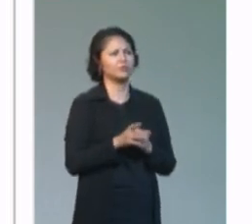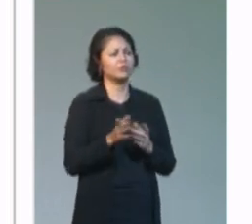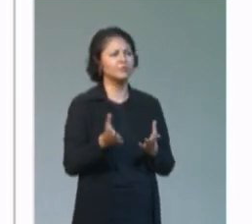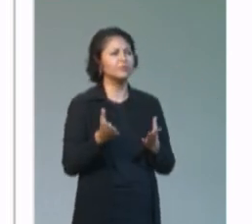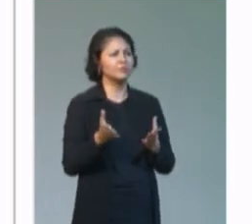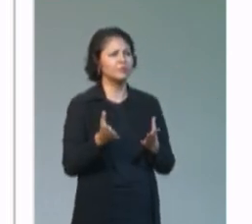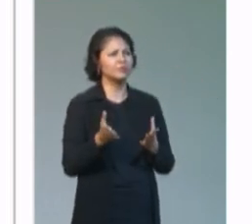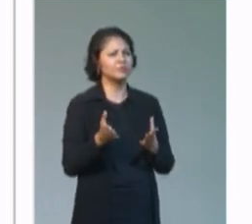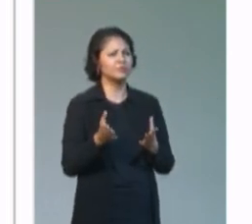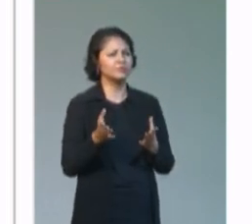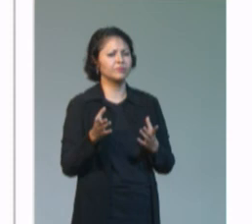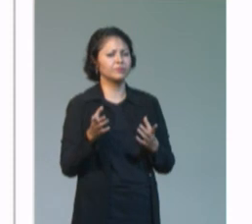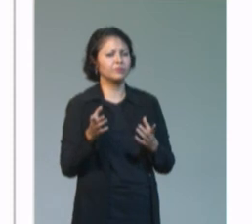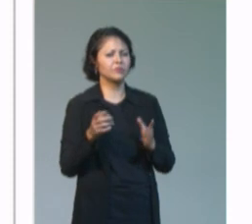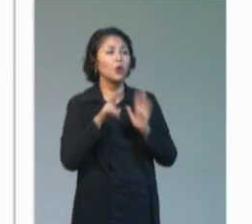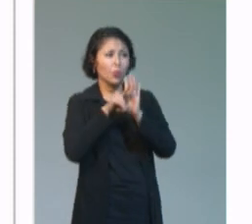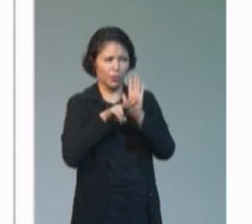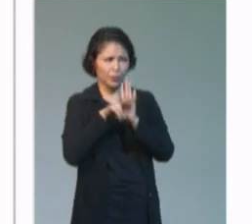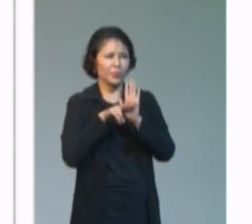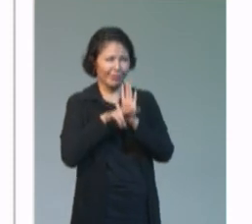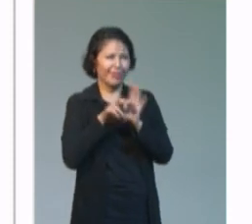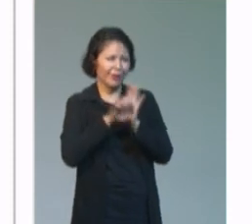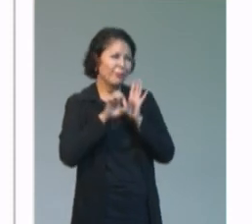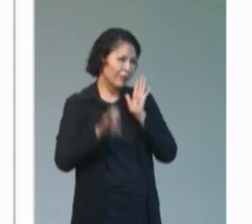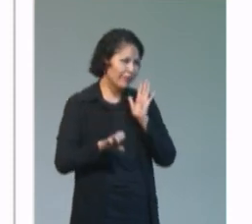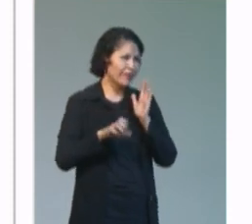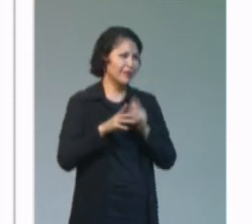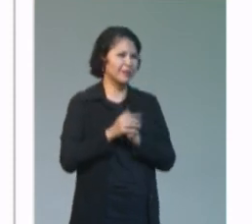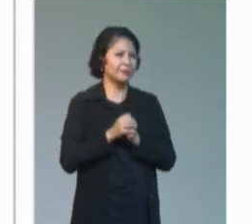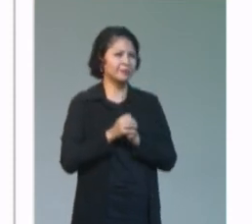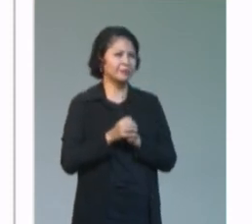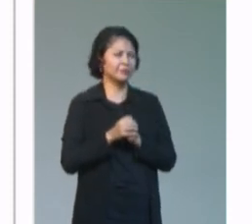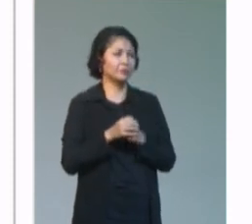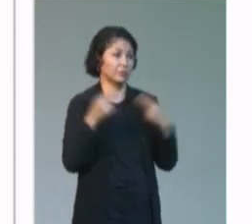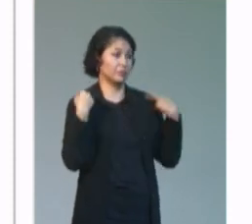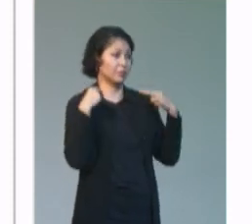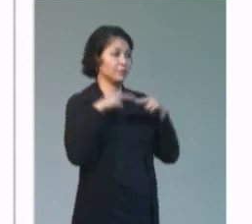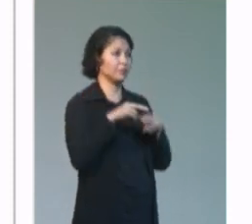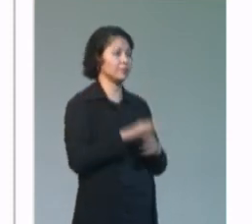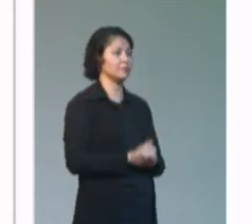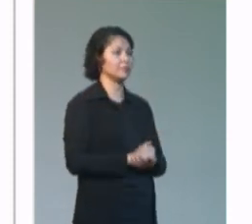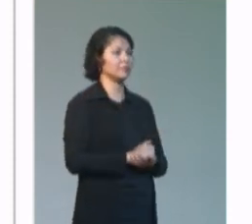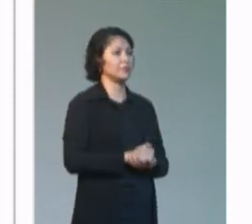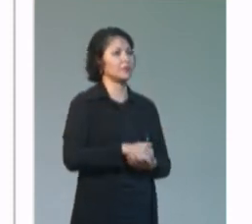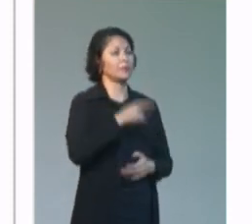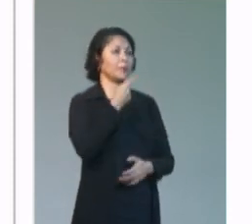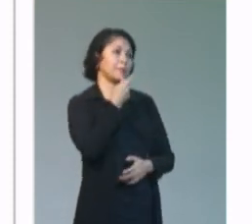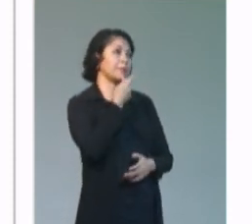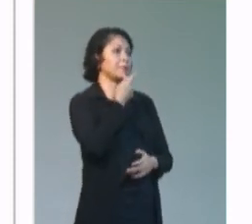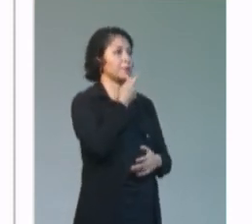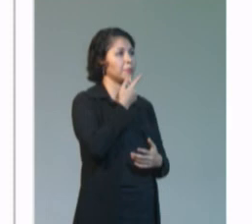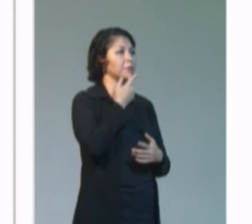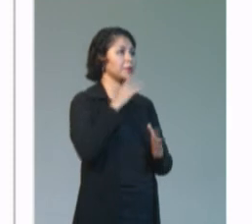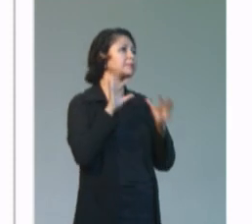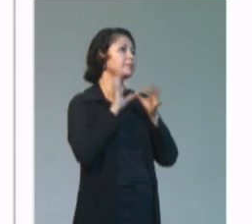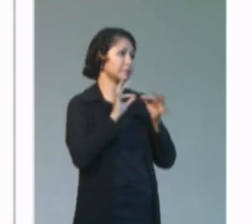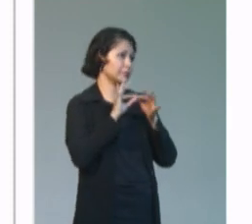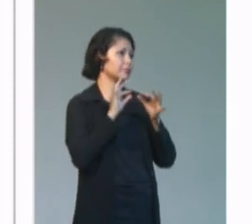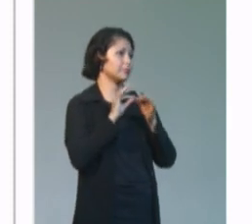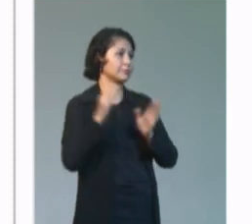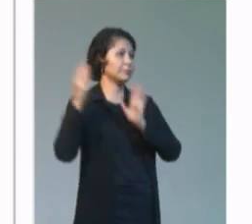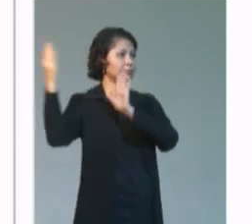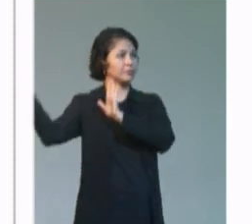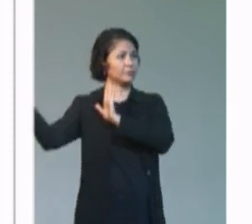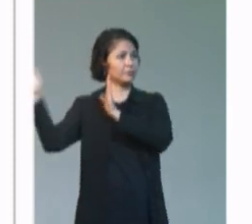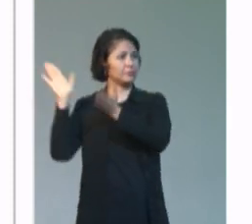que es un clic de vídeo donde aparece simultáneamente el profesor o la profesora con la presentación en power point